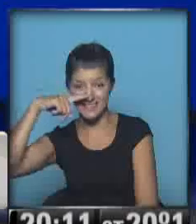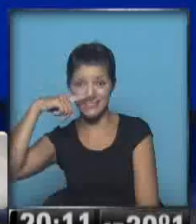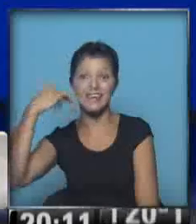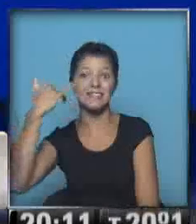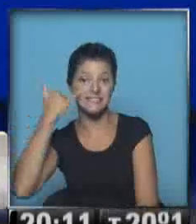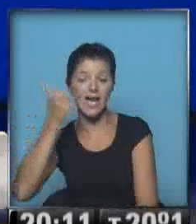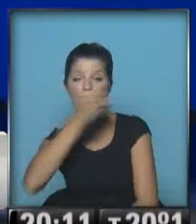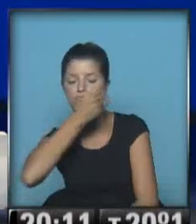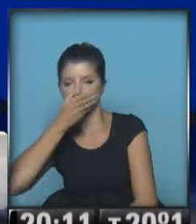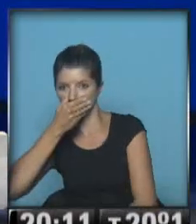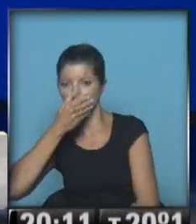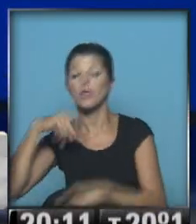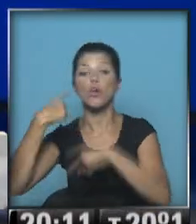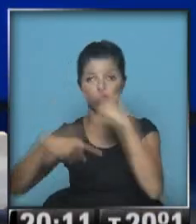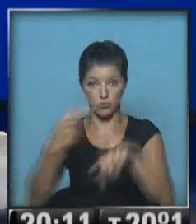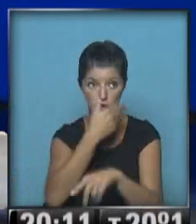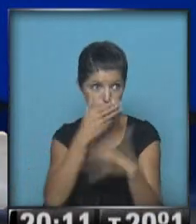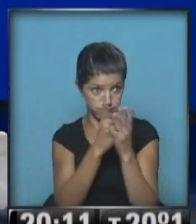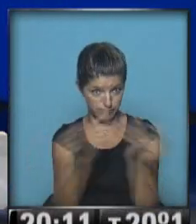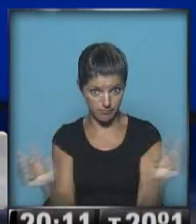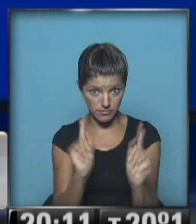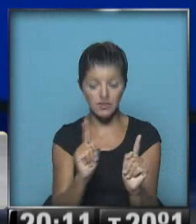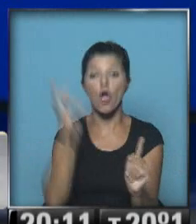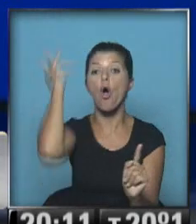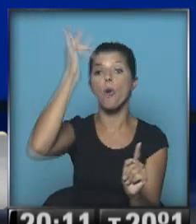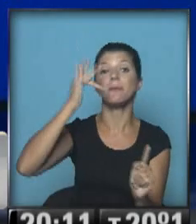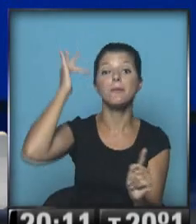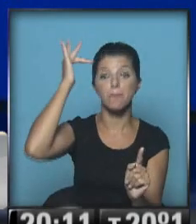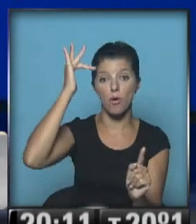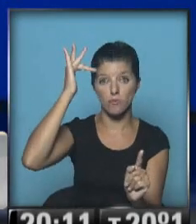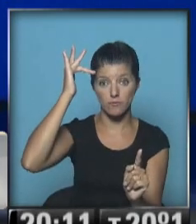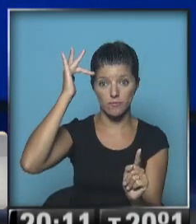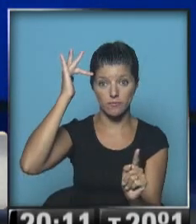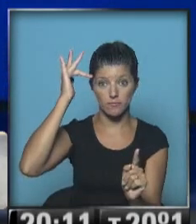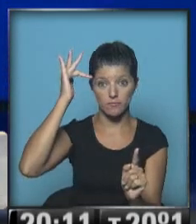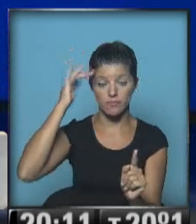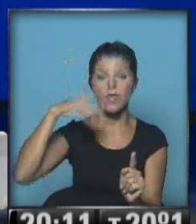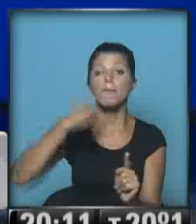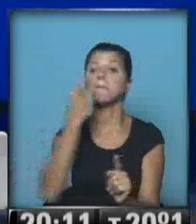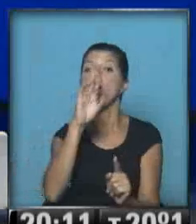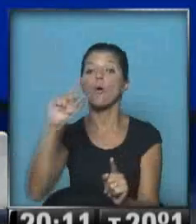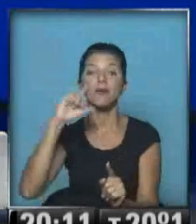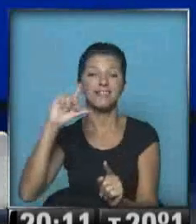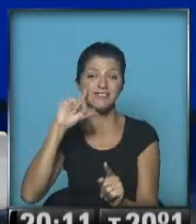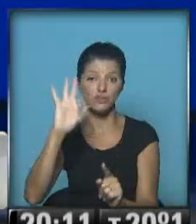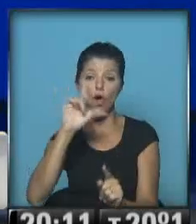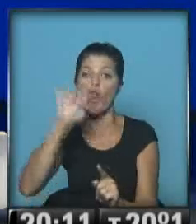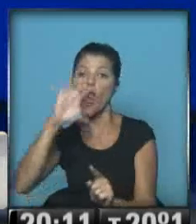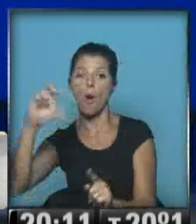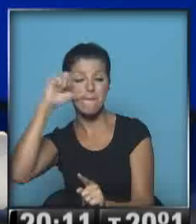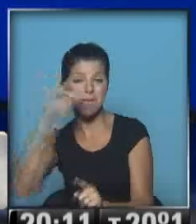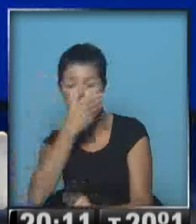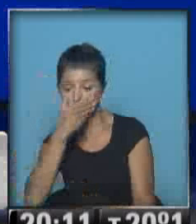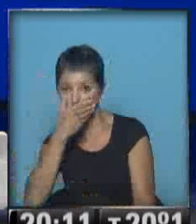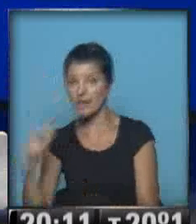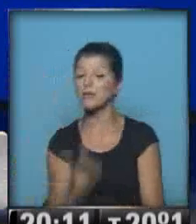y permanece desaparecido todavía el obispo protestante también Mauricio López que fue el primer eh